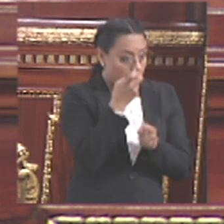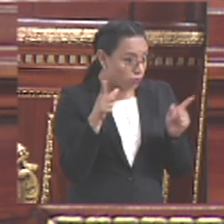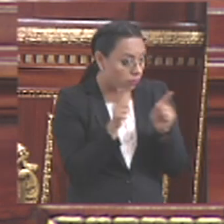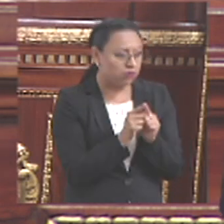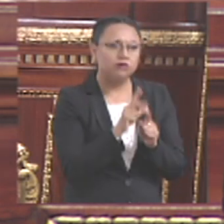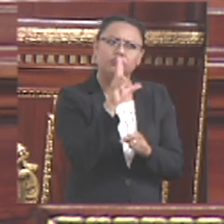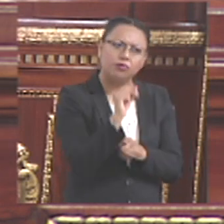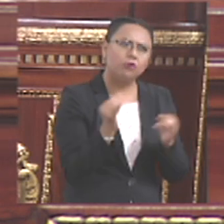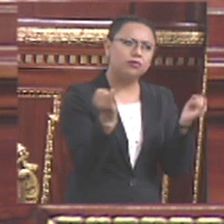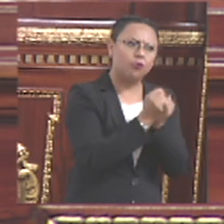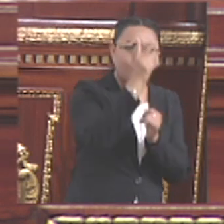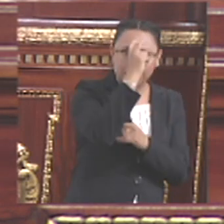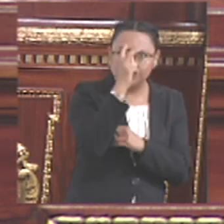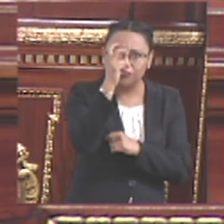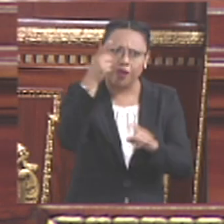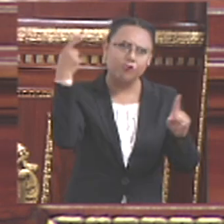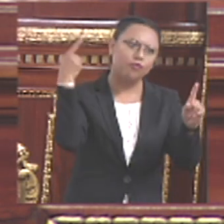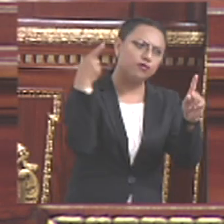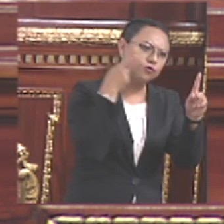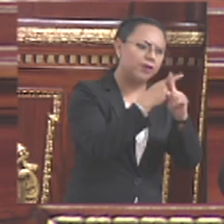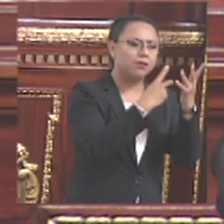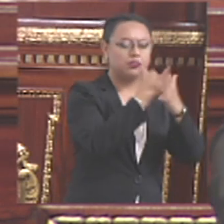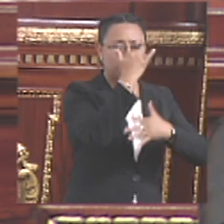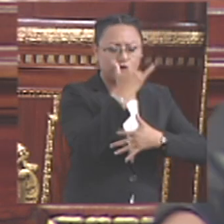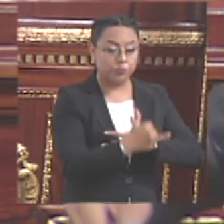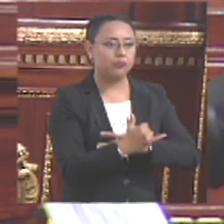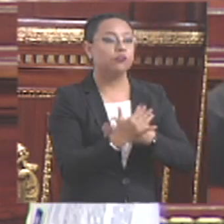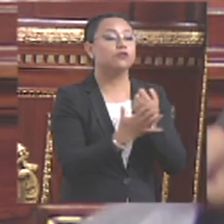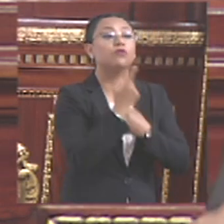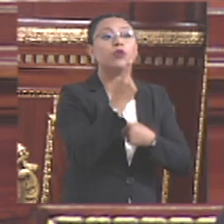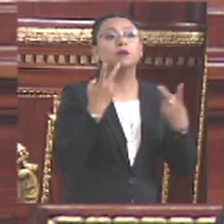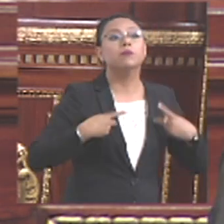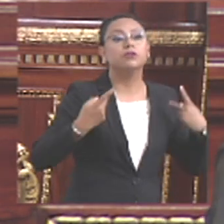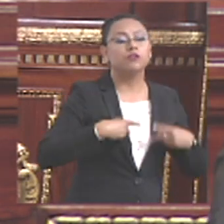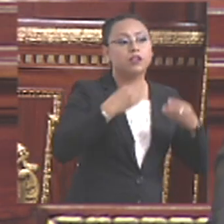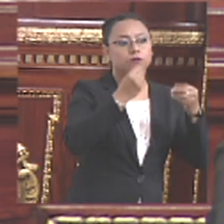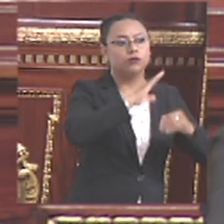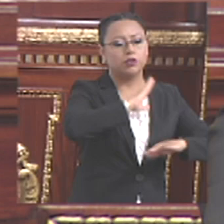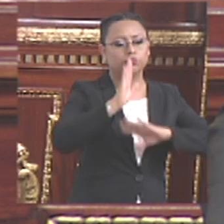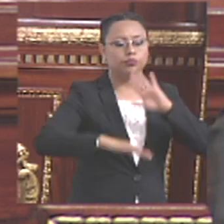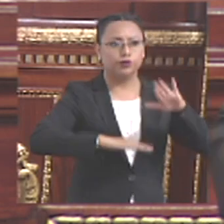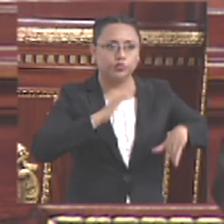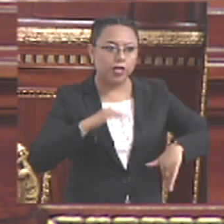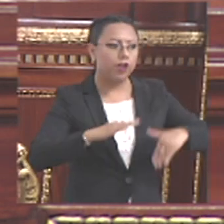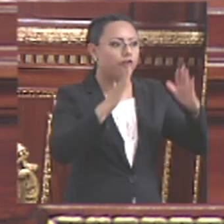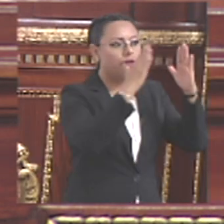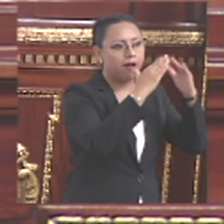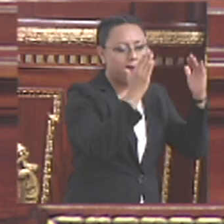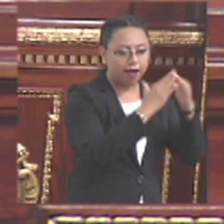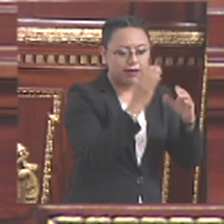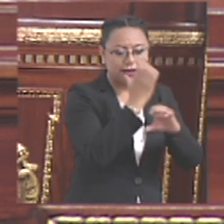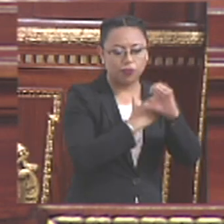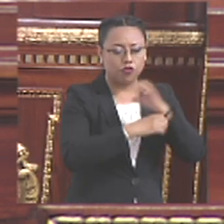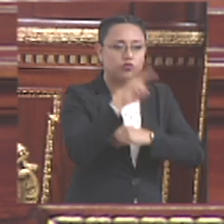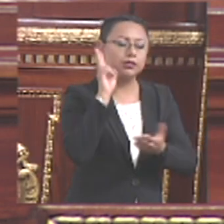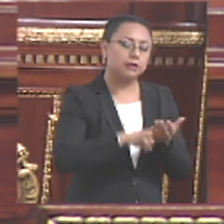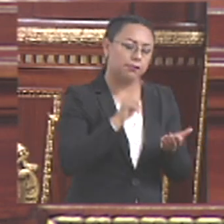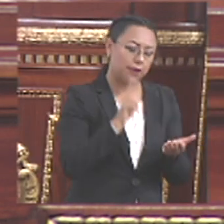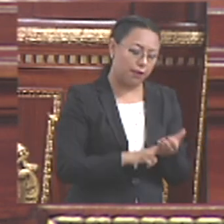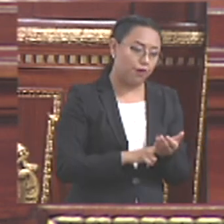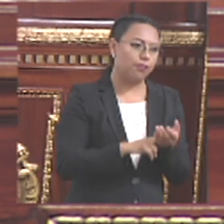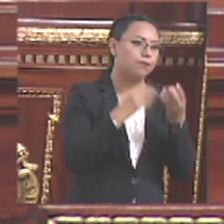quienes perdieron la vida y también el patrimonio de muchas familias. El saldo fueron